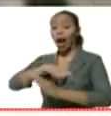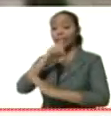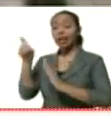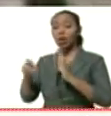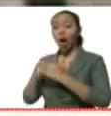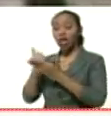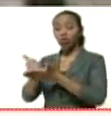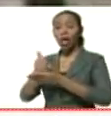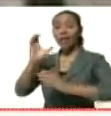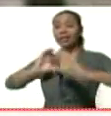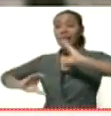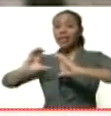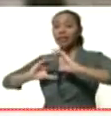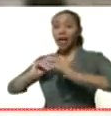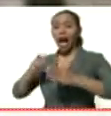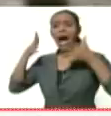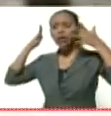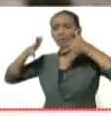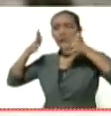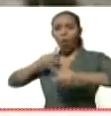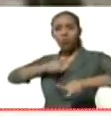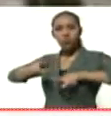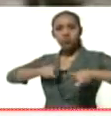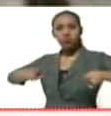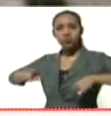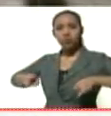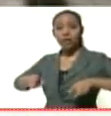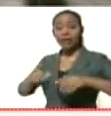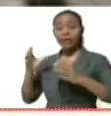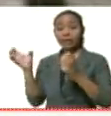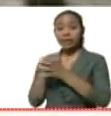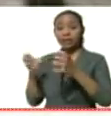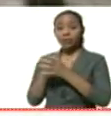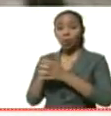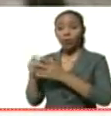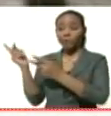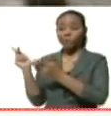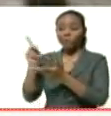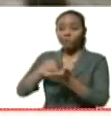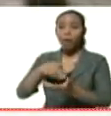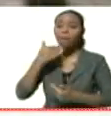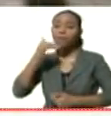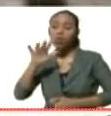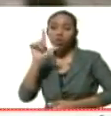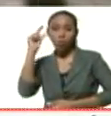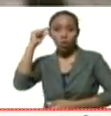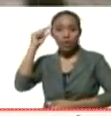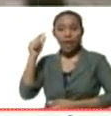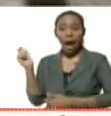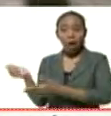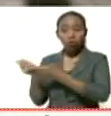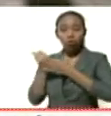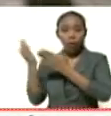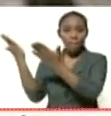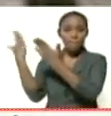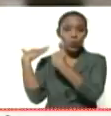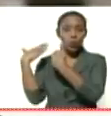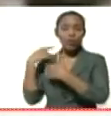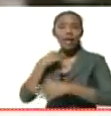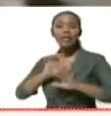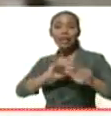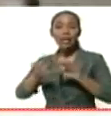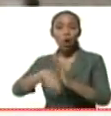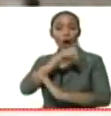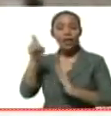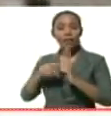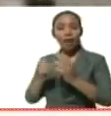ayuda científica, asesoría, coordinación y equipos que van a llegar en los próximos días. Tenemos sólida ayuda del secretario general